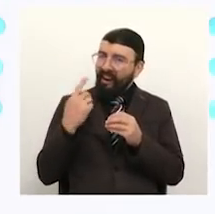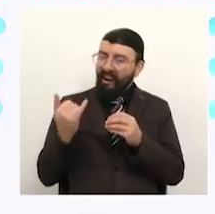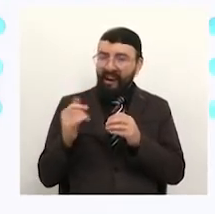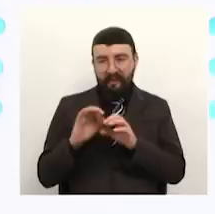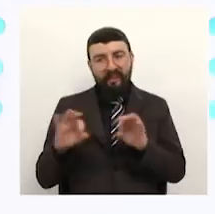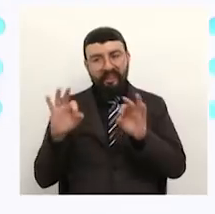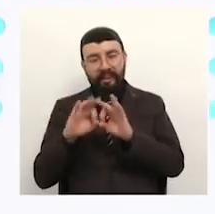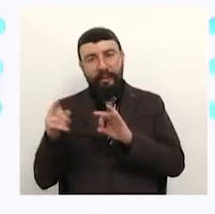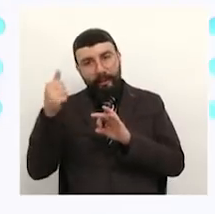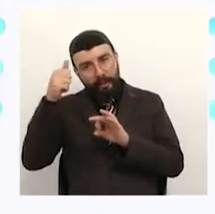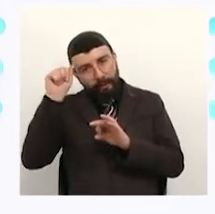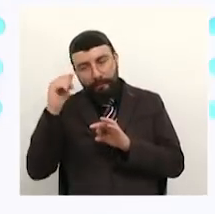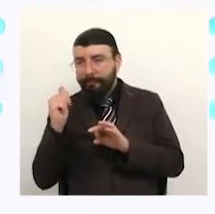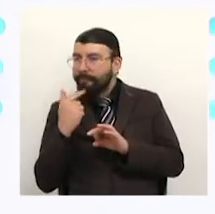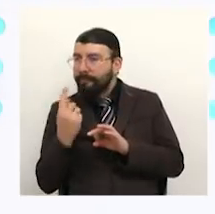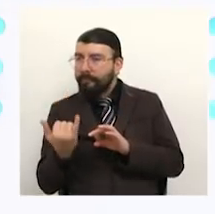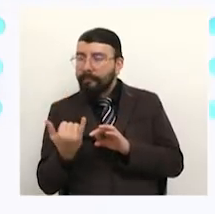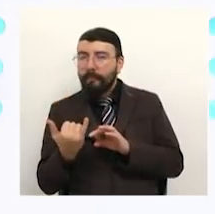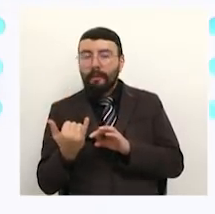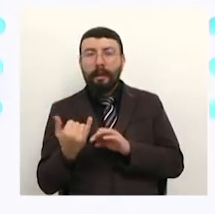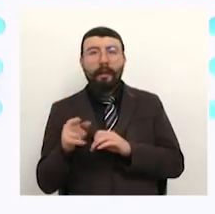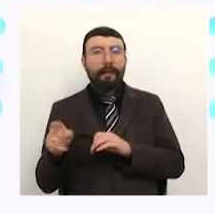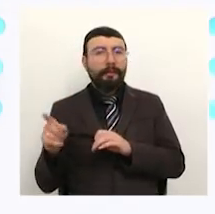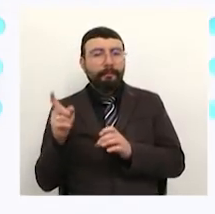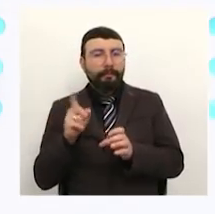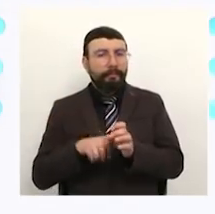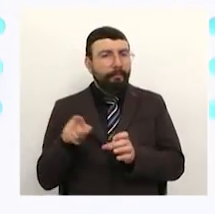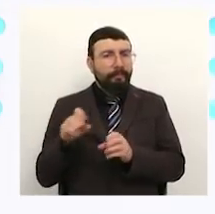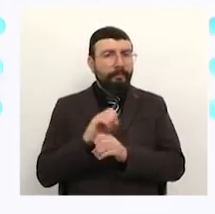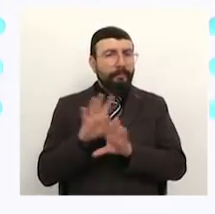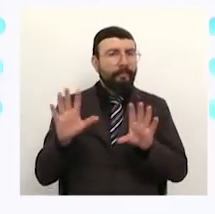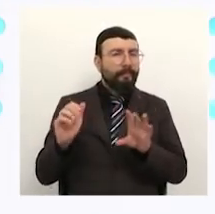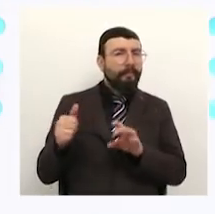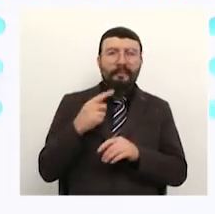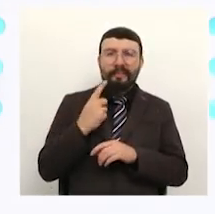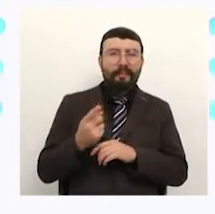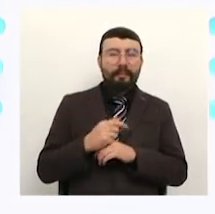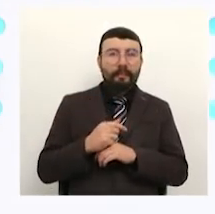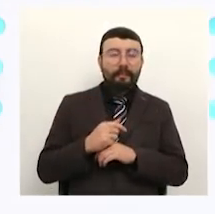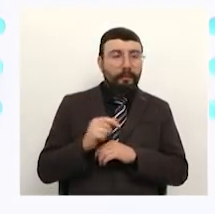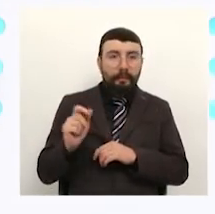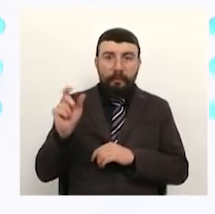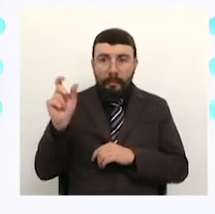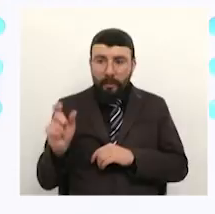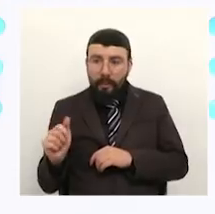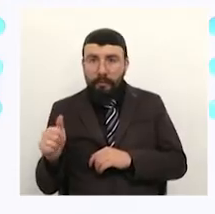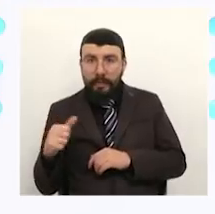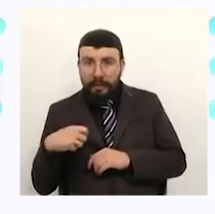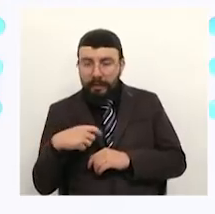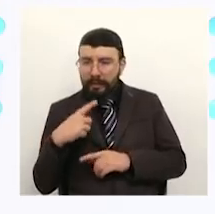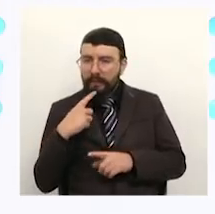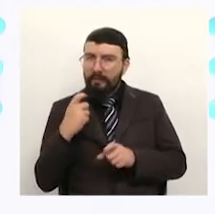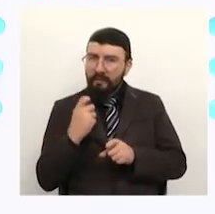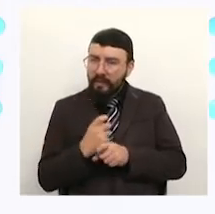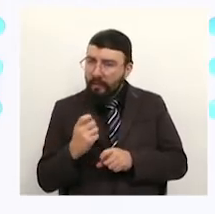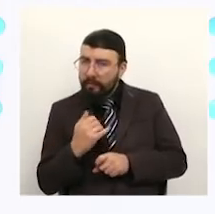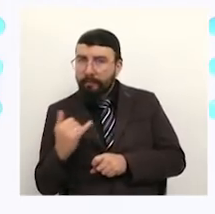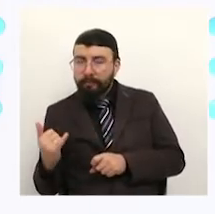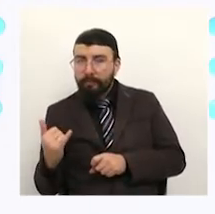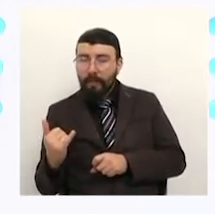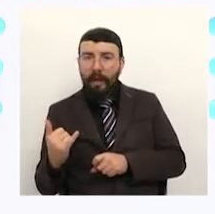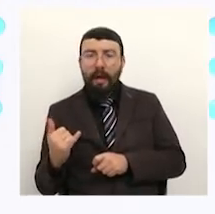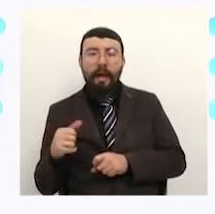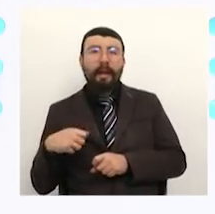importante recordar es que ya dijo un detalle clave y es que esta persona que tiene estas dificultades tiene más